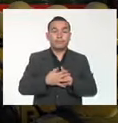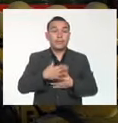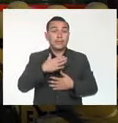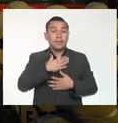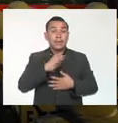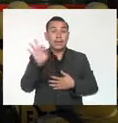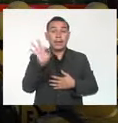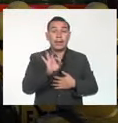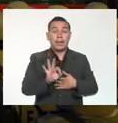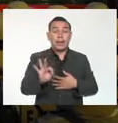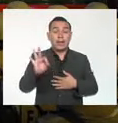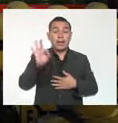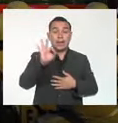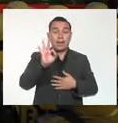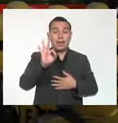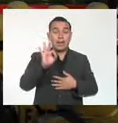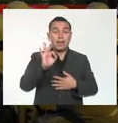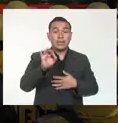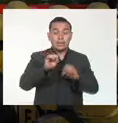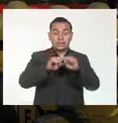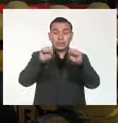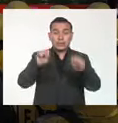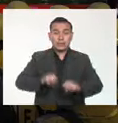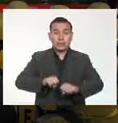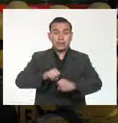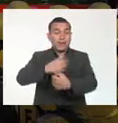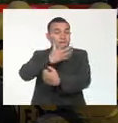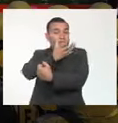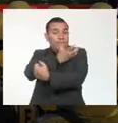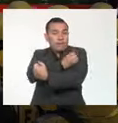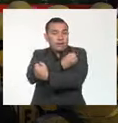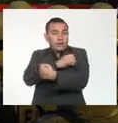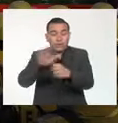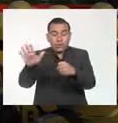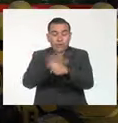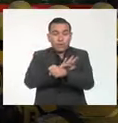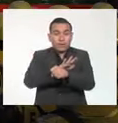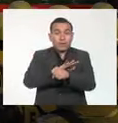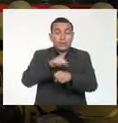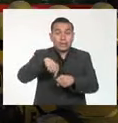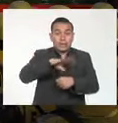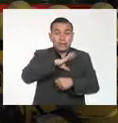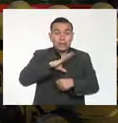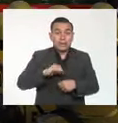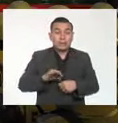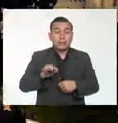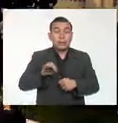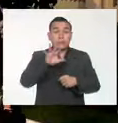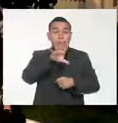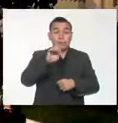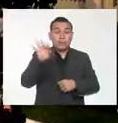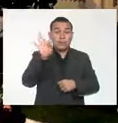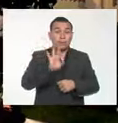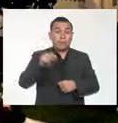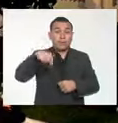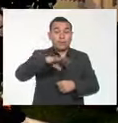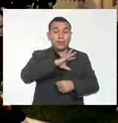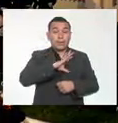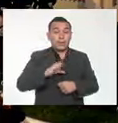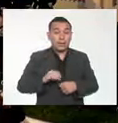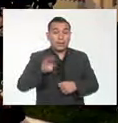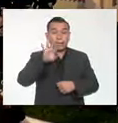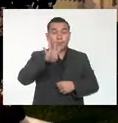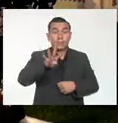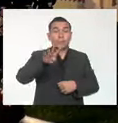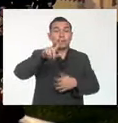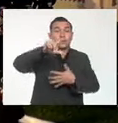Tenemos el mejor esquema de vacunación de toda Centroamérica, el cuarto de Latinoamérica, y estamos en los 50 mejores del mundo, incluyendo todas las